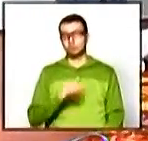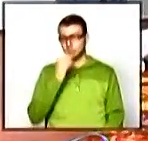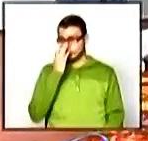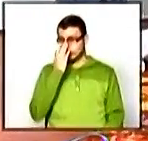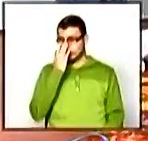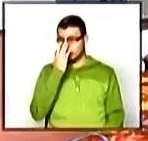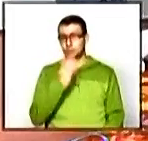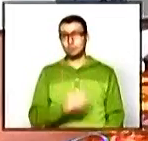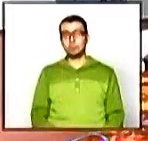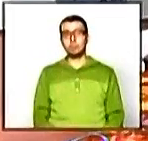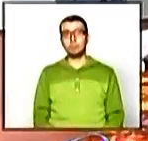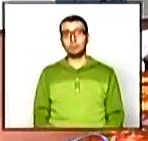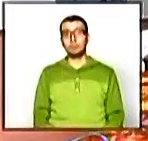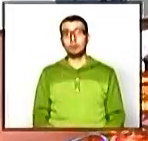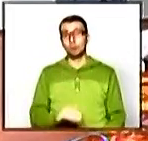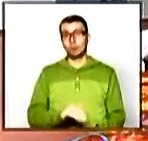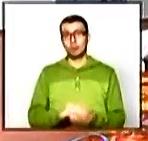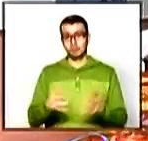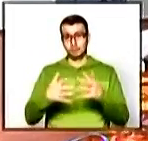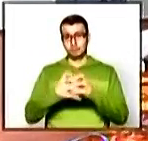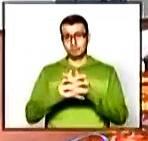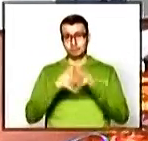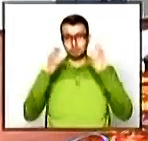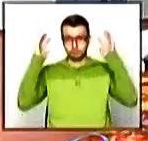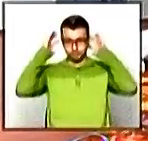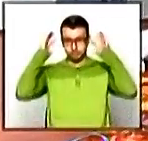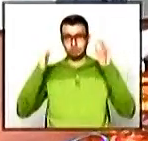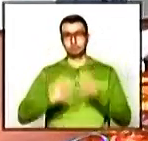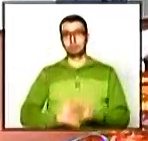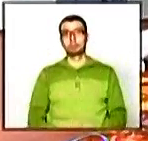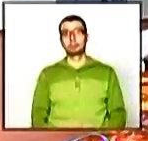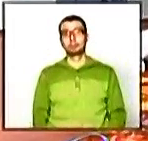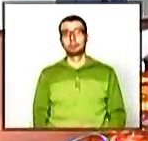Vamos a entrelazar los dedos atrás de la cabeza.